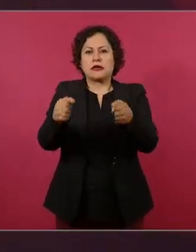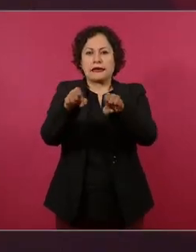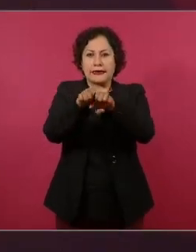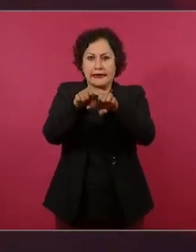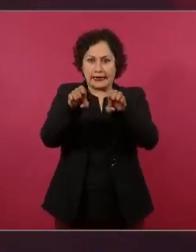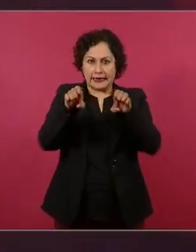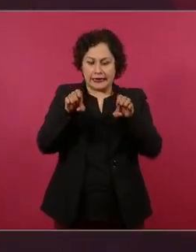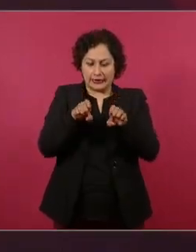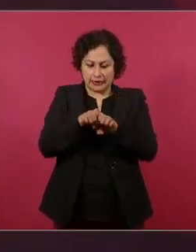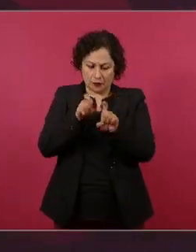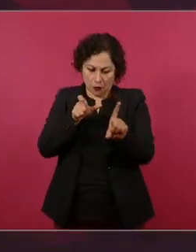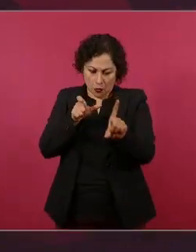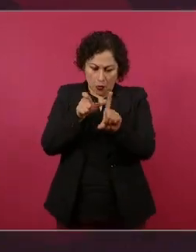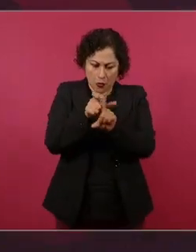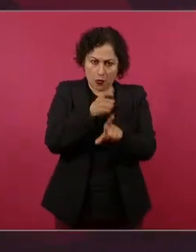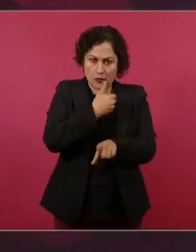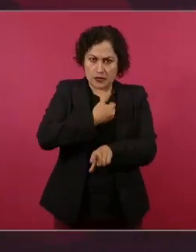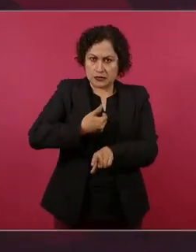Okay. Y don Julio Scherer,